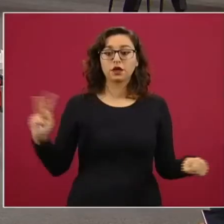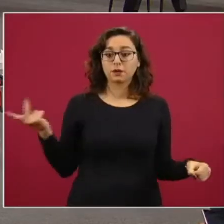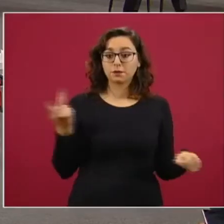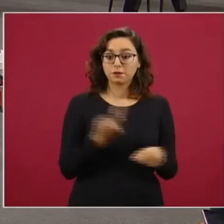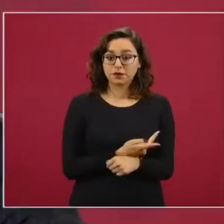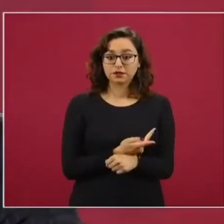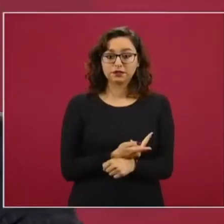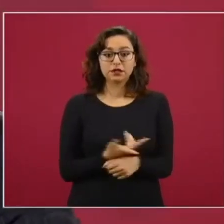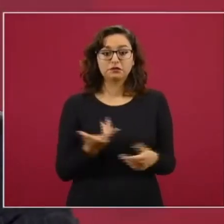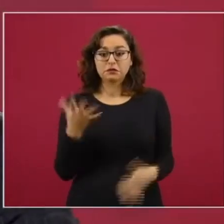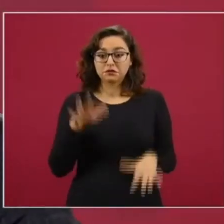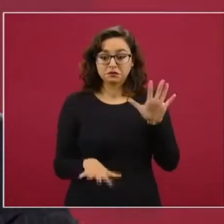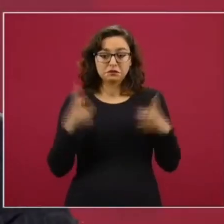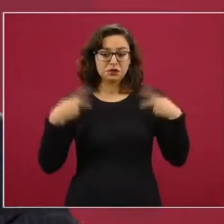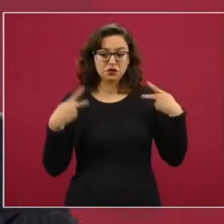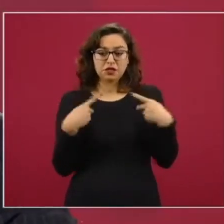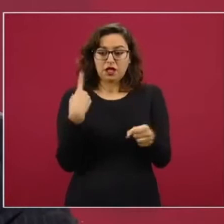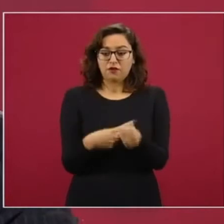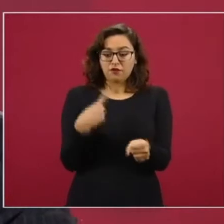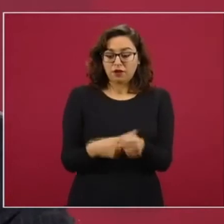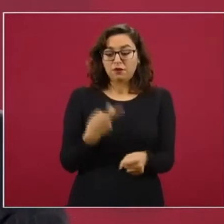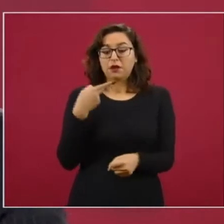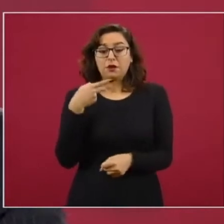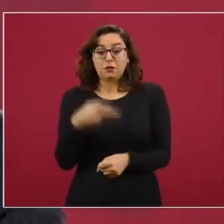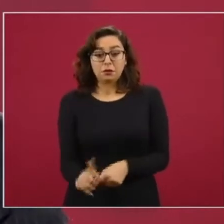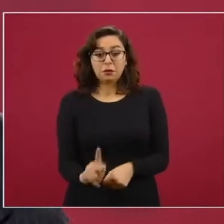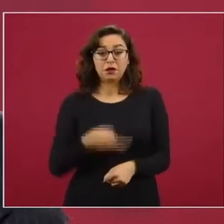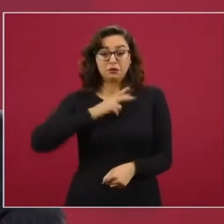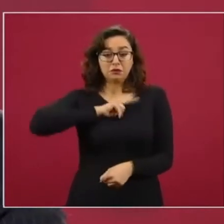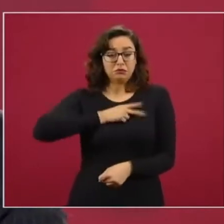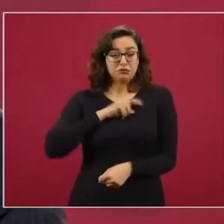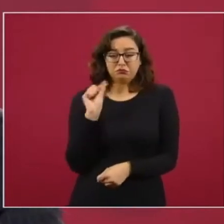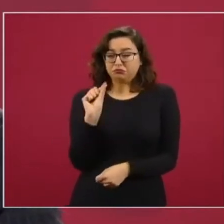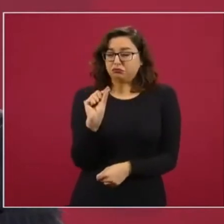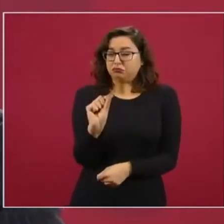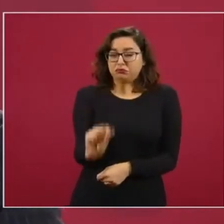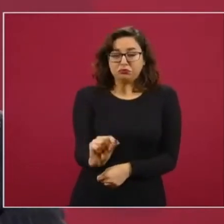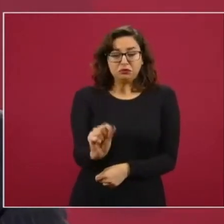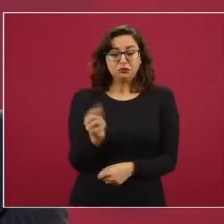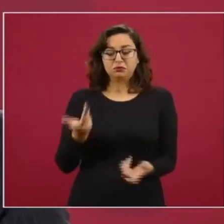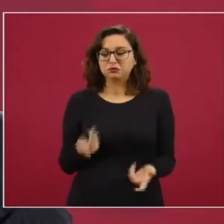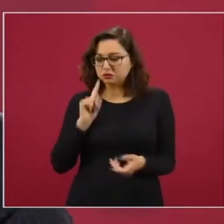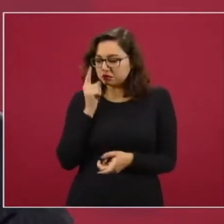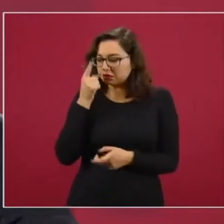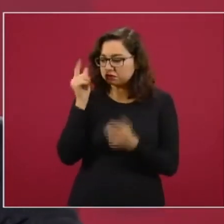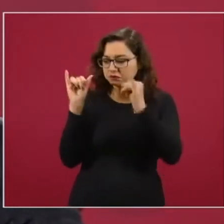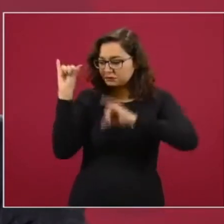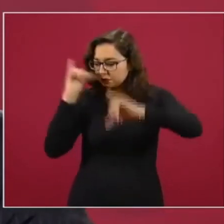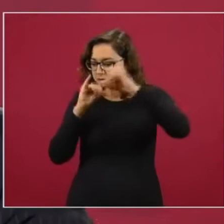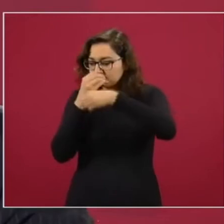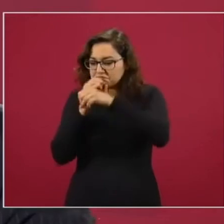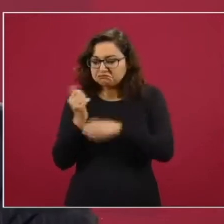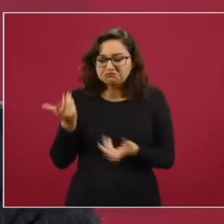de virus es tan pequeña que no se reporta, no se registra con la técnica de PCR. A veces